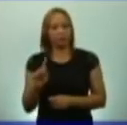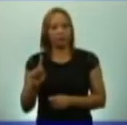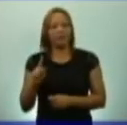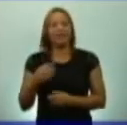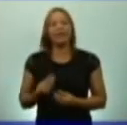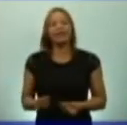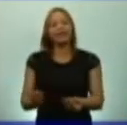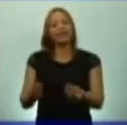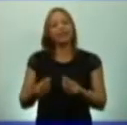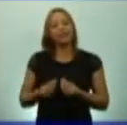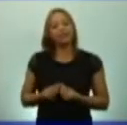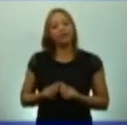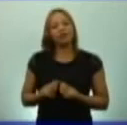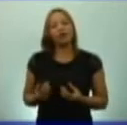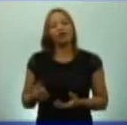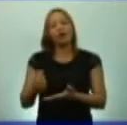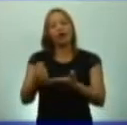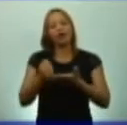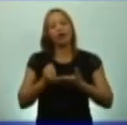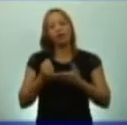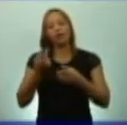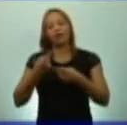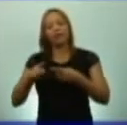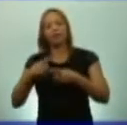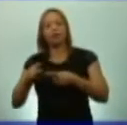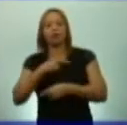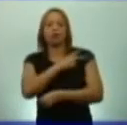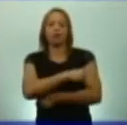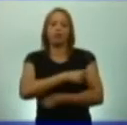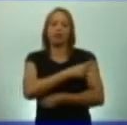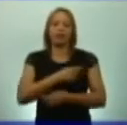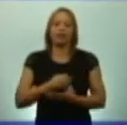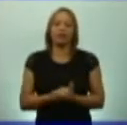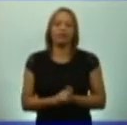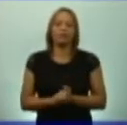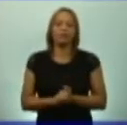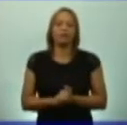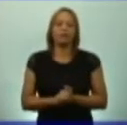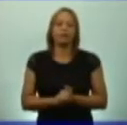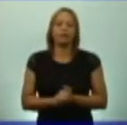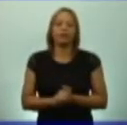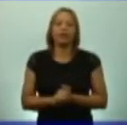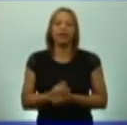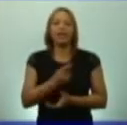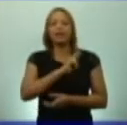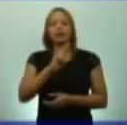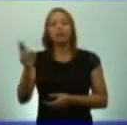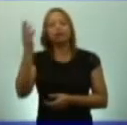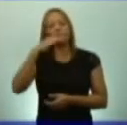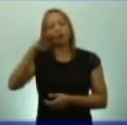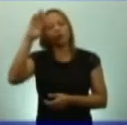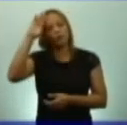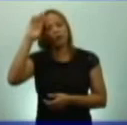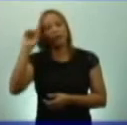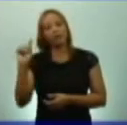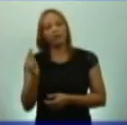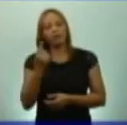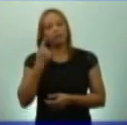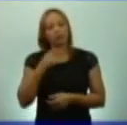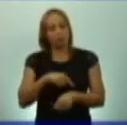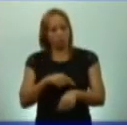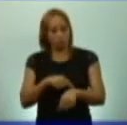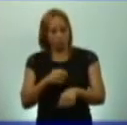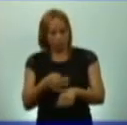recibió la solidaridad de otros pueblos. La revolución cubana, desde los primeros